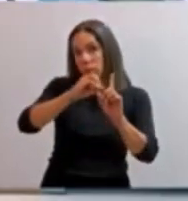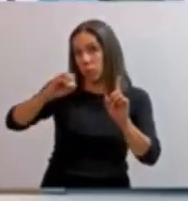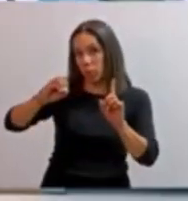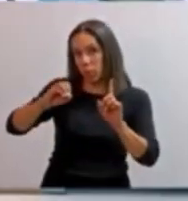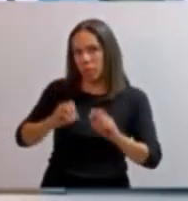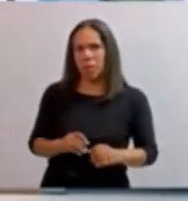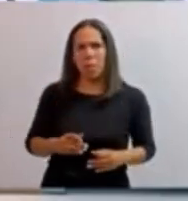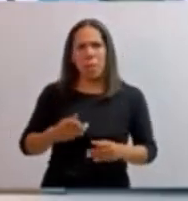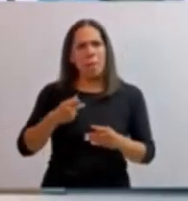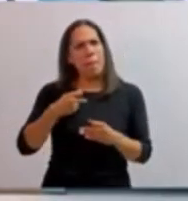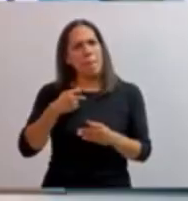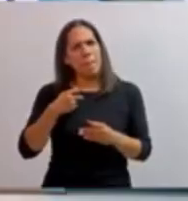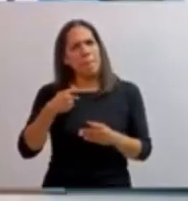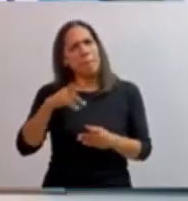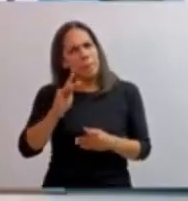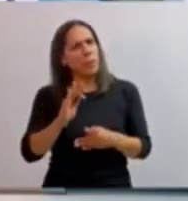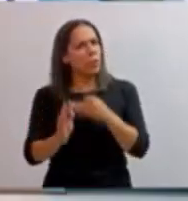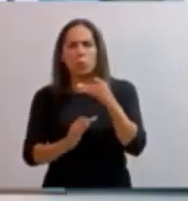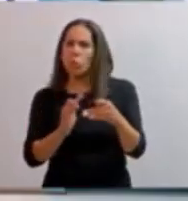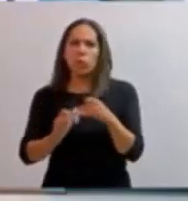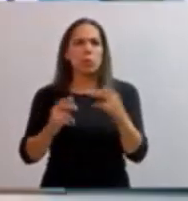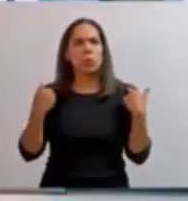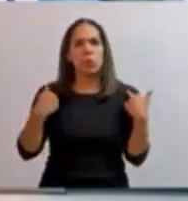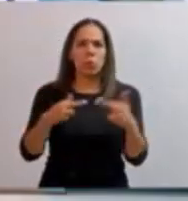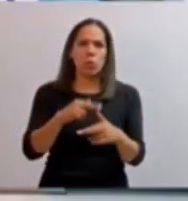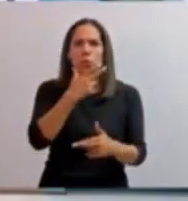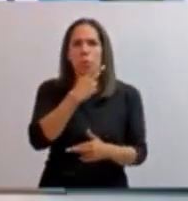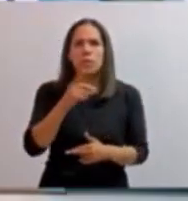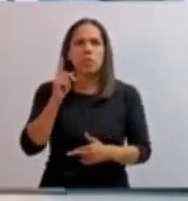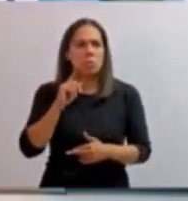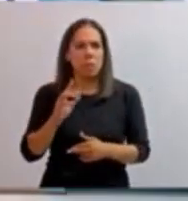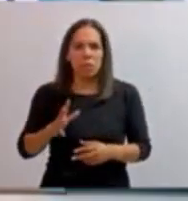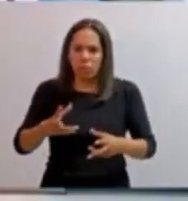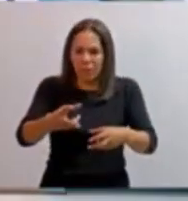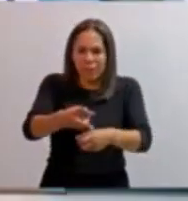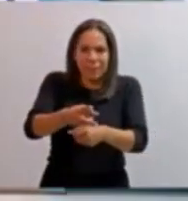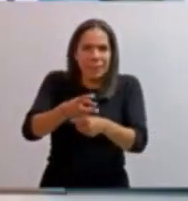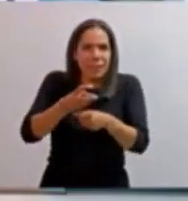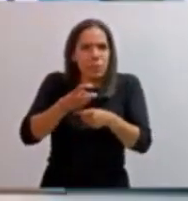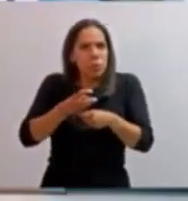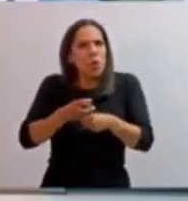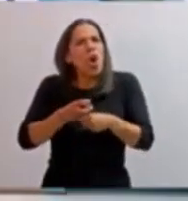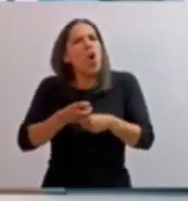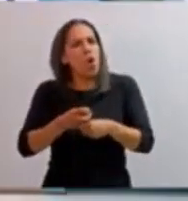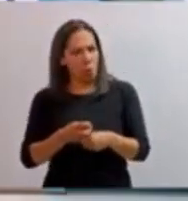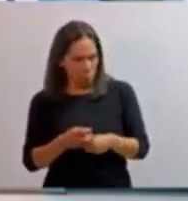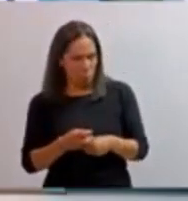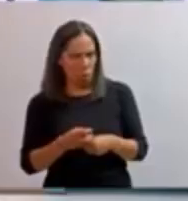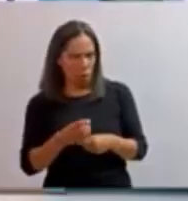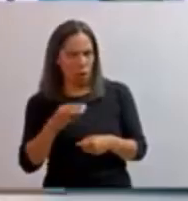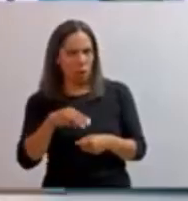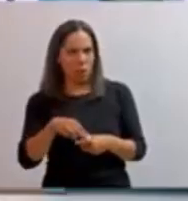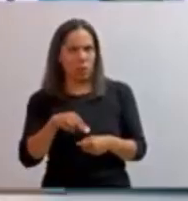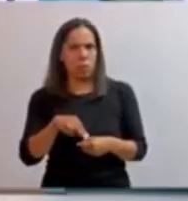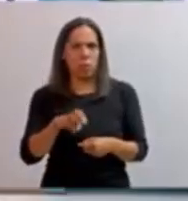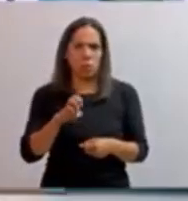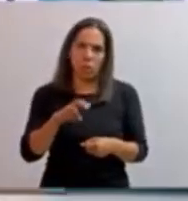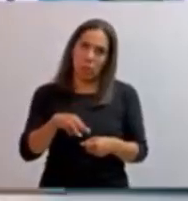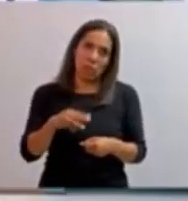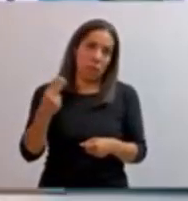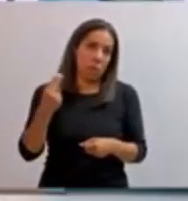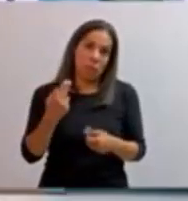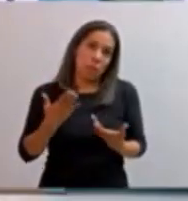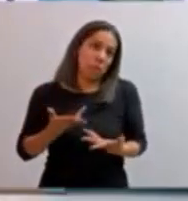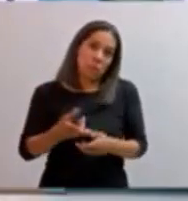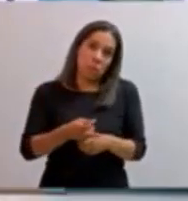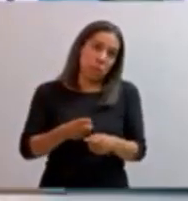todos. Entonces, si hay docentes que no se sienten como incluidos, pues que se incluyan,